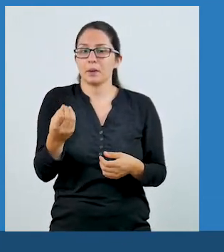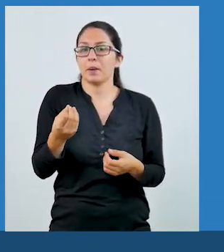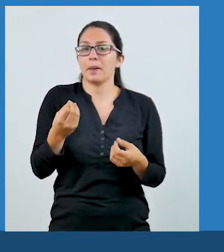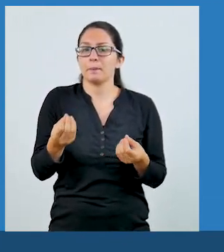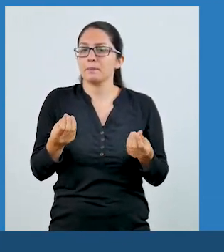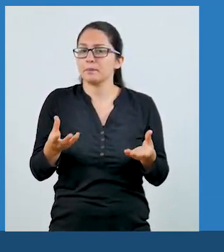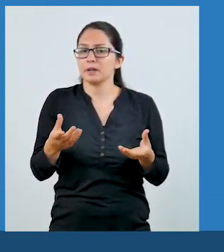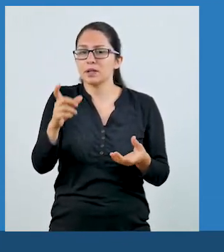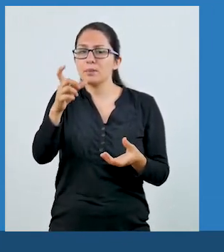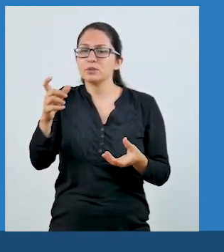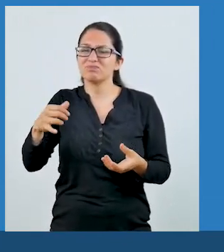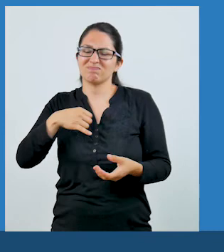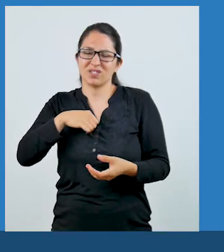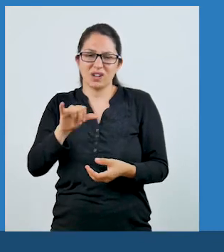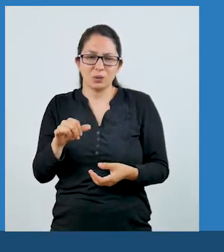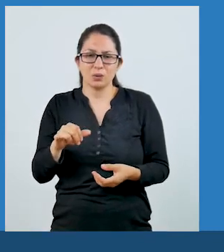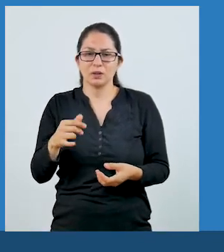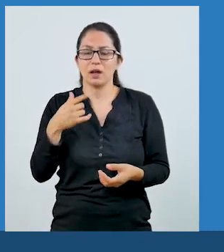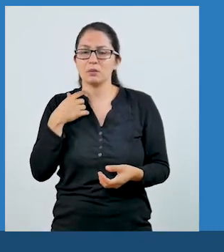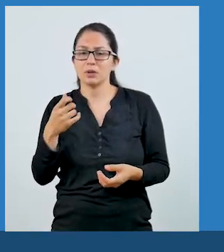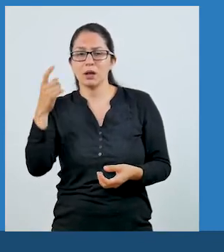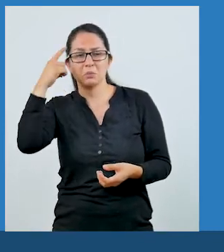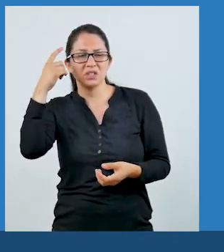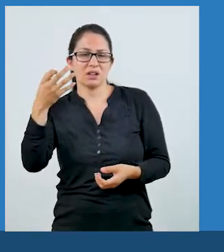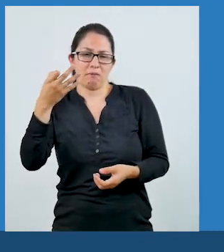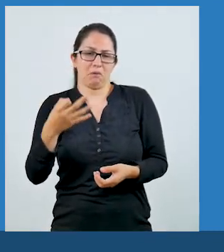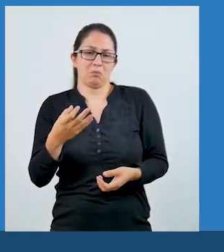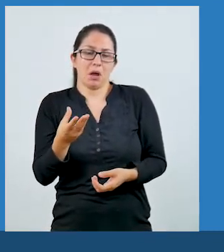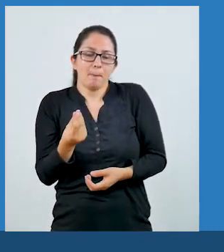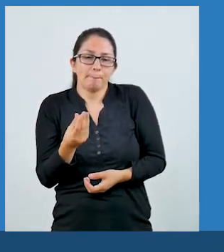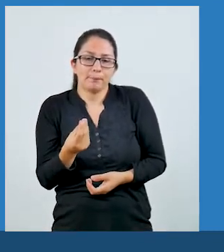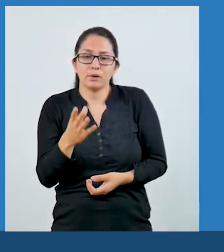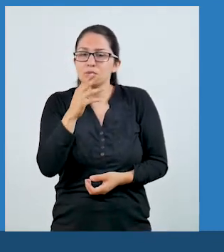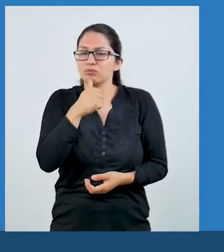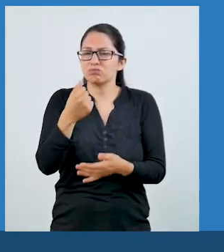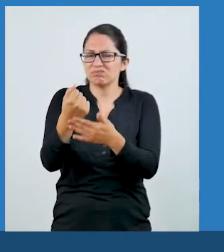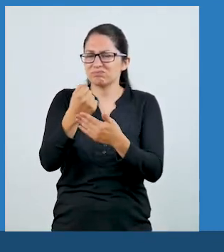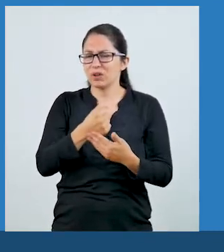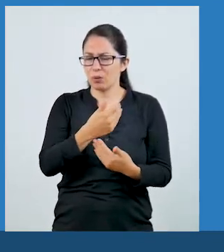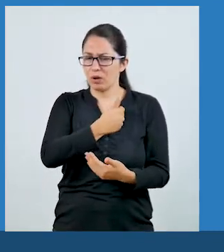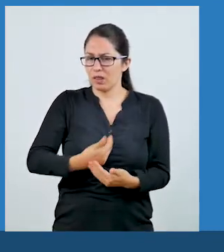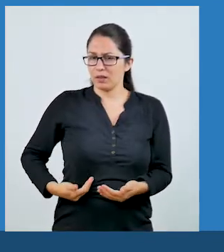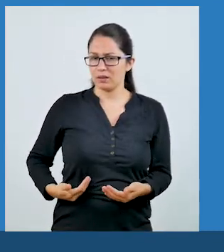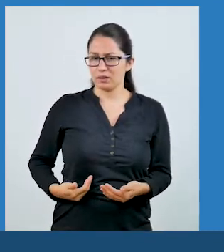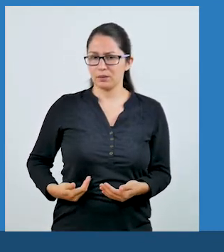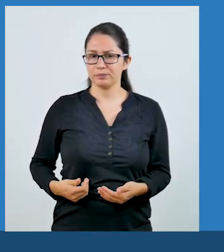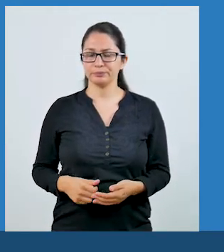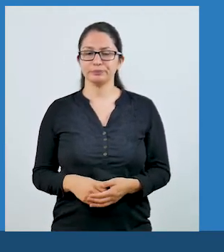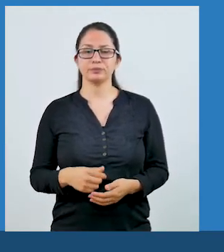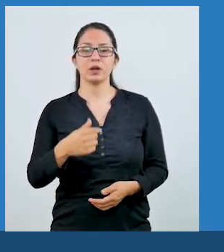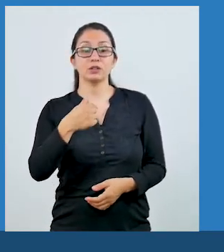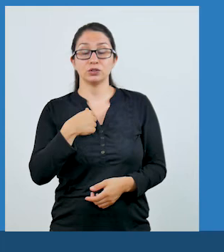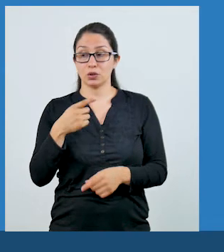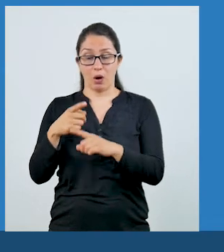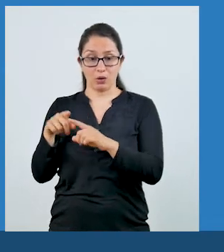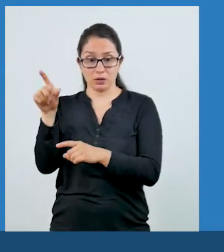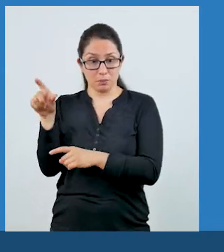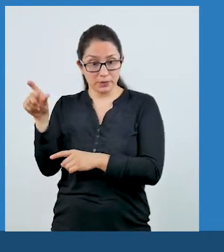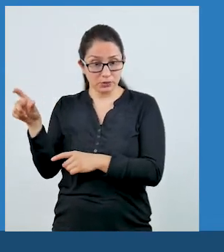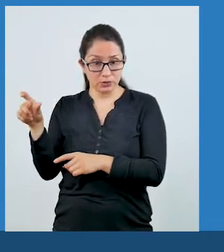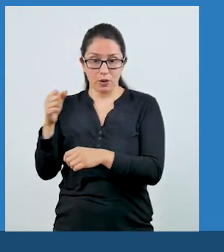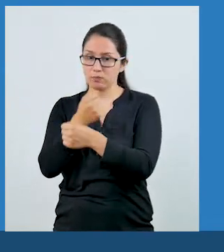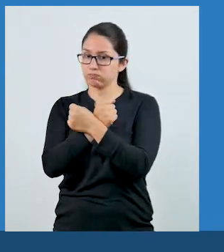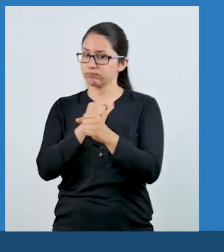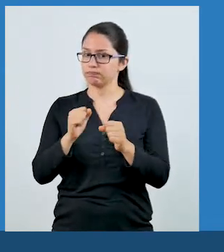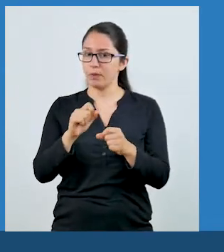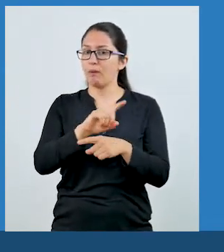situación que un emprendedor cultural no desee formalizarse por el temor de perder algunos beneficios del Estado? No se le puede exigir a un tercero que